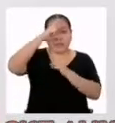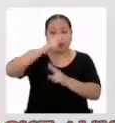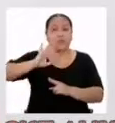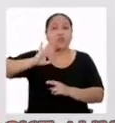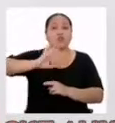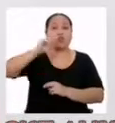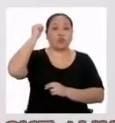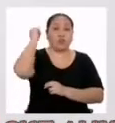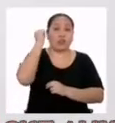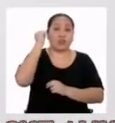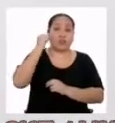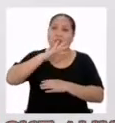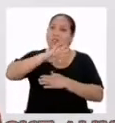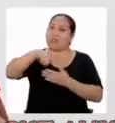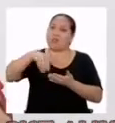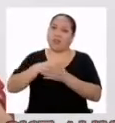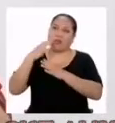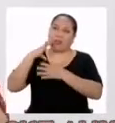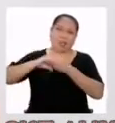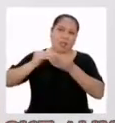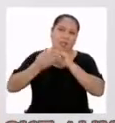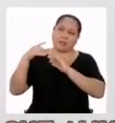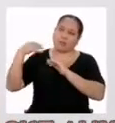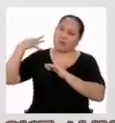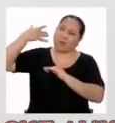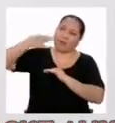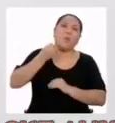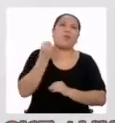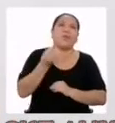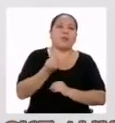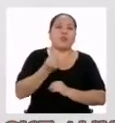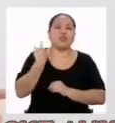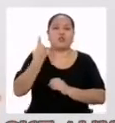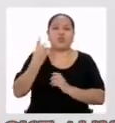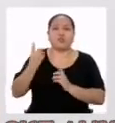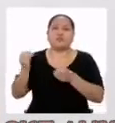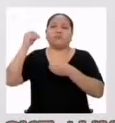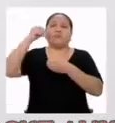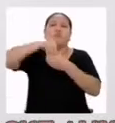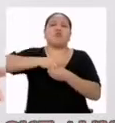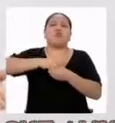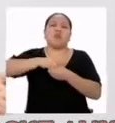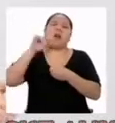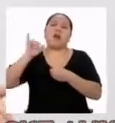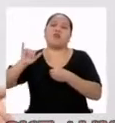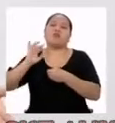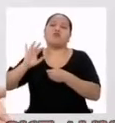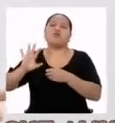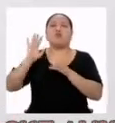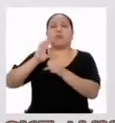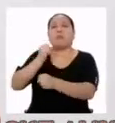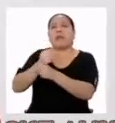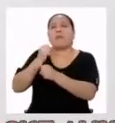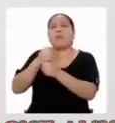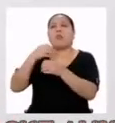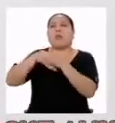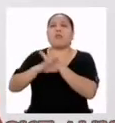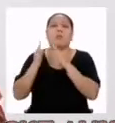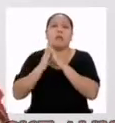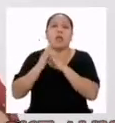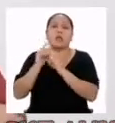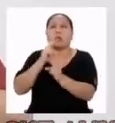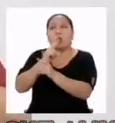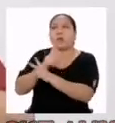de la historia, porque siempre se las vinculó solamente a las actividades del cuidado del hogar.